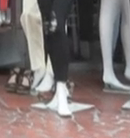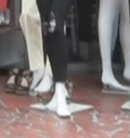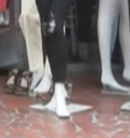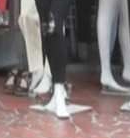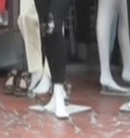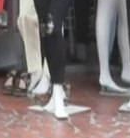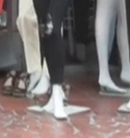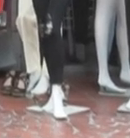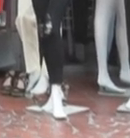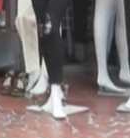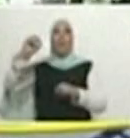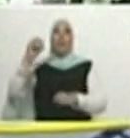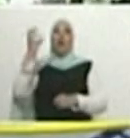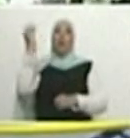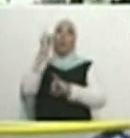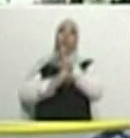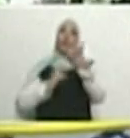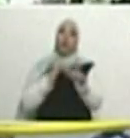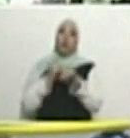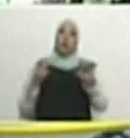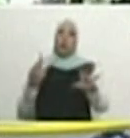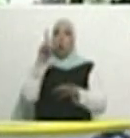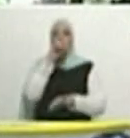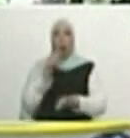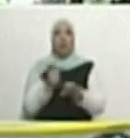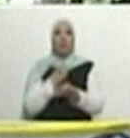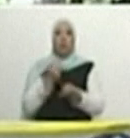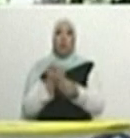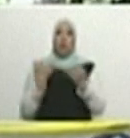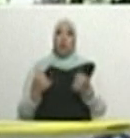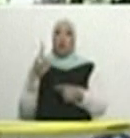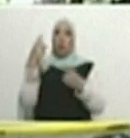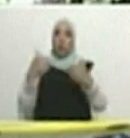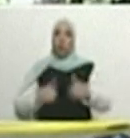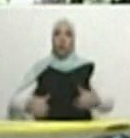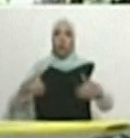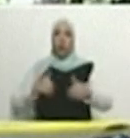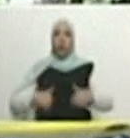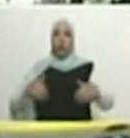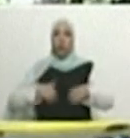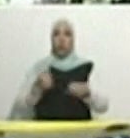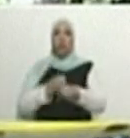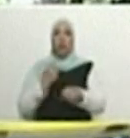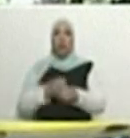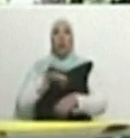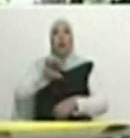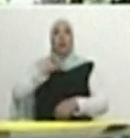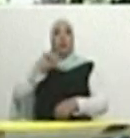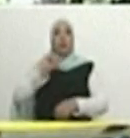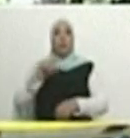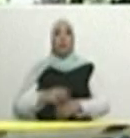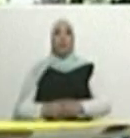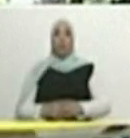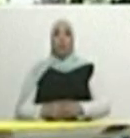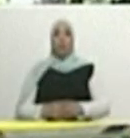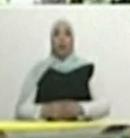periodo del año anterior este año se proyecta mínimo mínimo de acuerdo a la cepal cinco punto cinco por ciento de